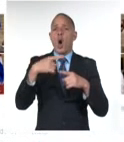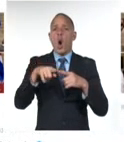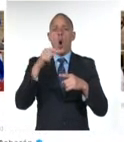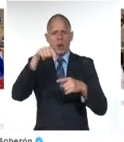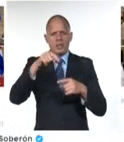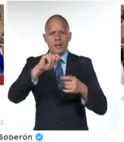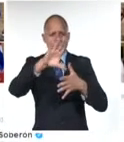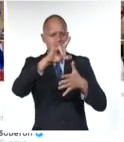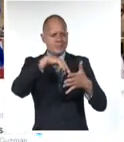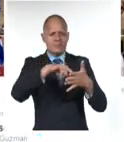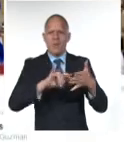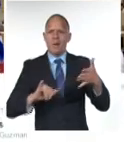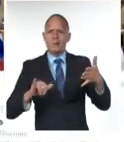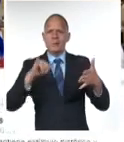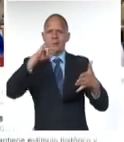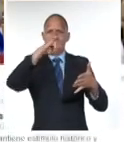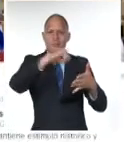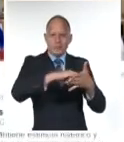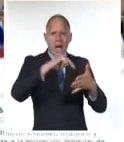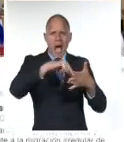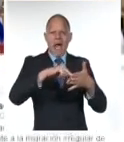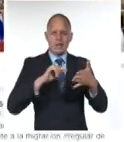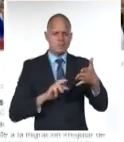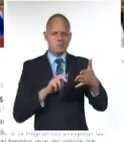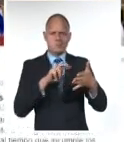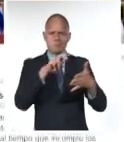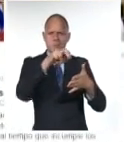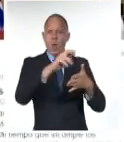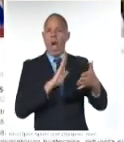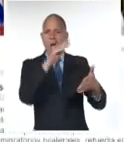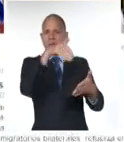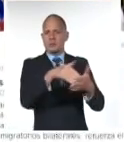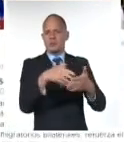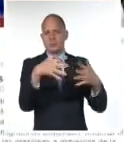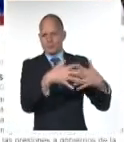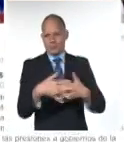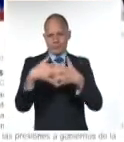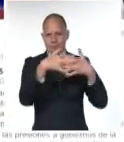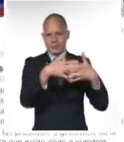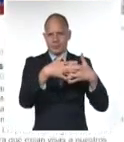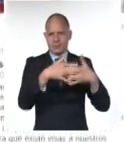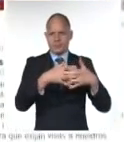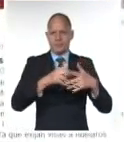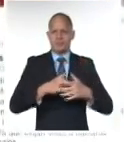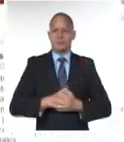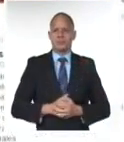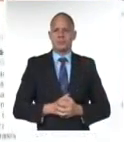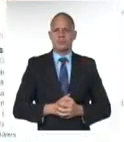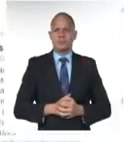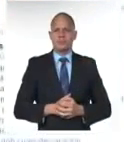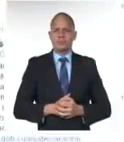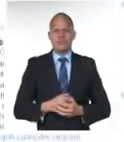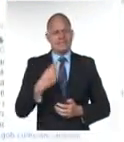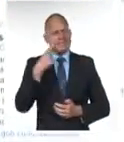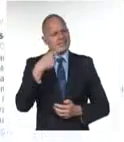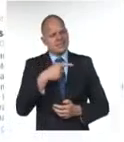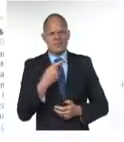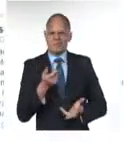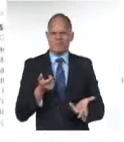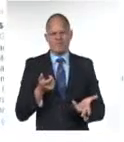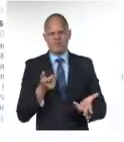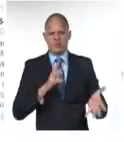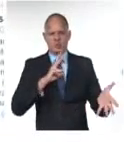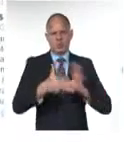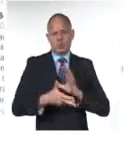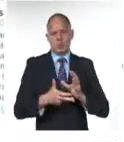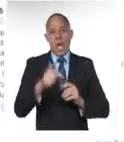región inmediata con la nueva exigencia de obtener visas para visitar o hacer tránsito en algunos de ellos. Se trata de una situación compleja que el